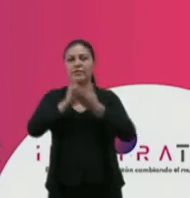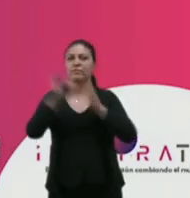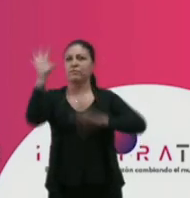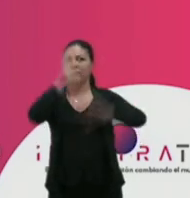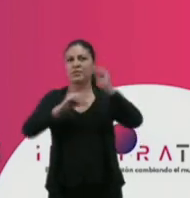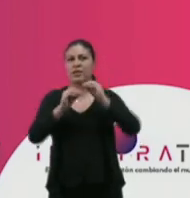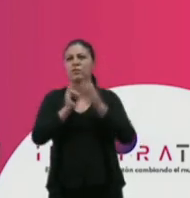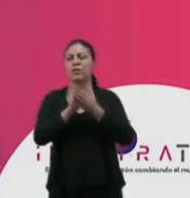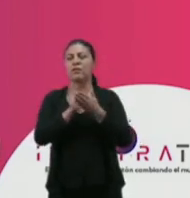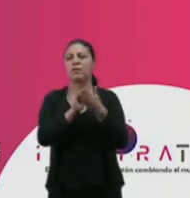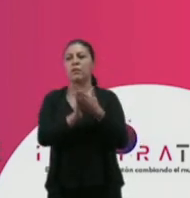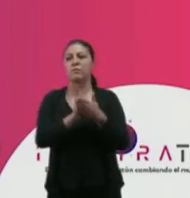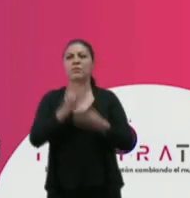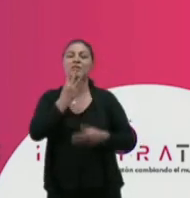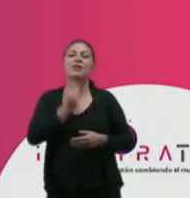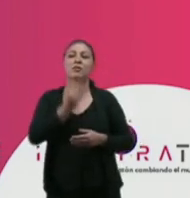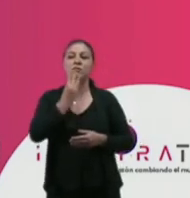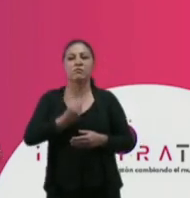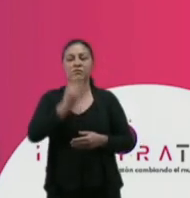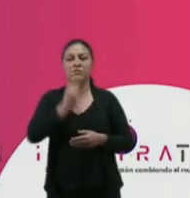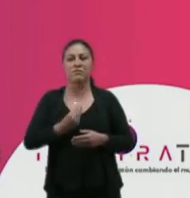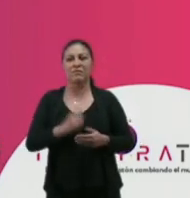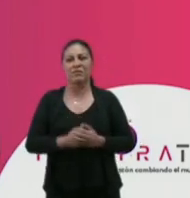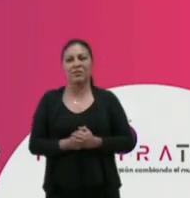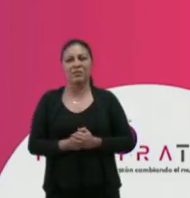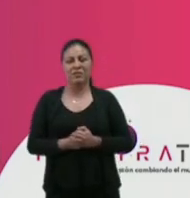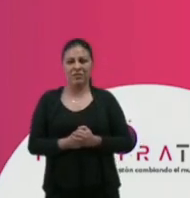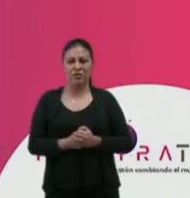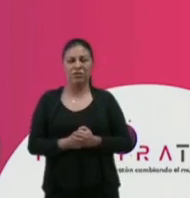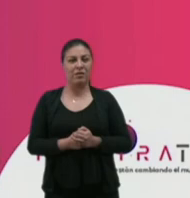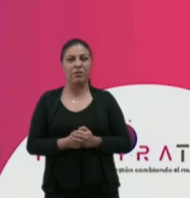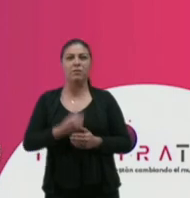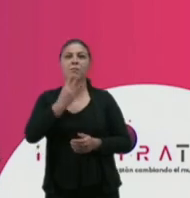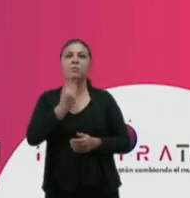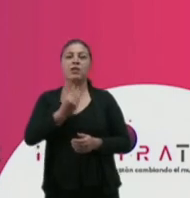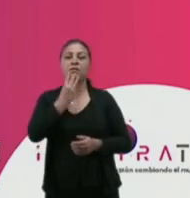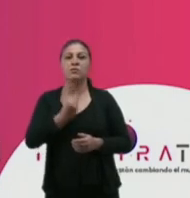israelíes? Si los estructuramos, yo creo que